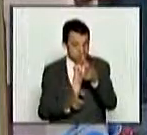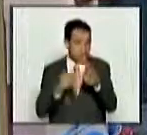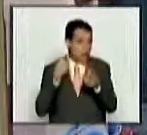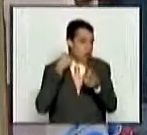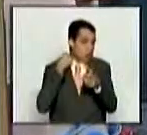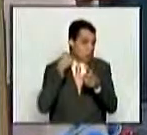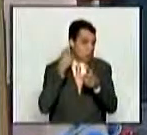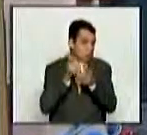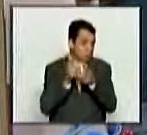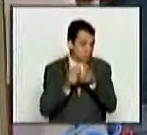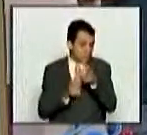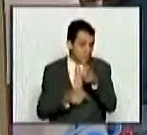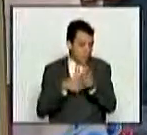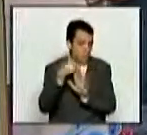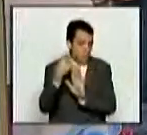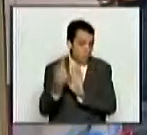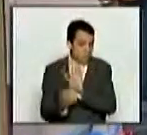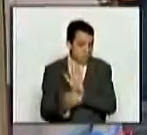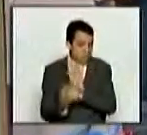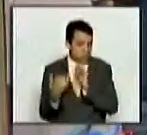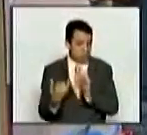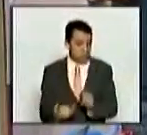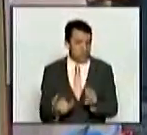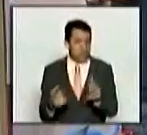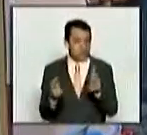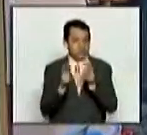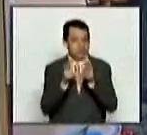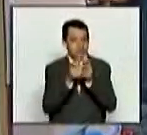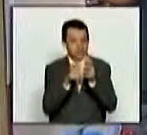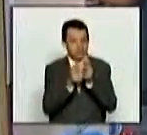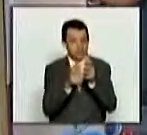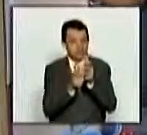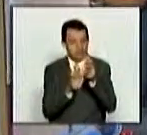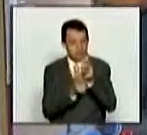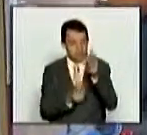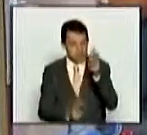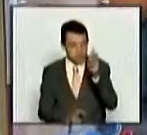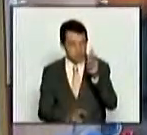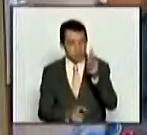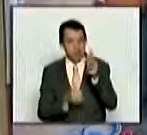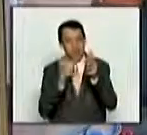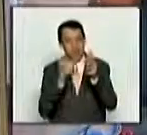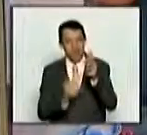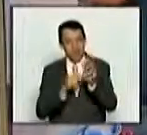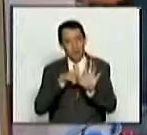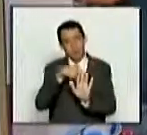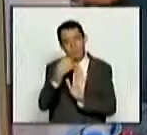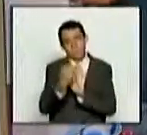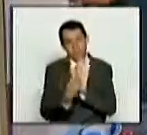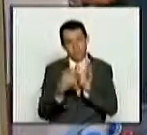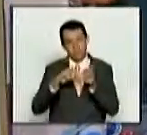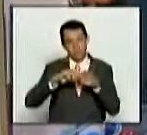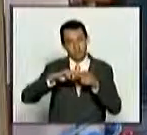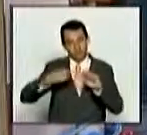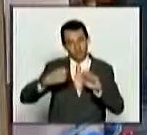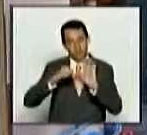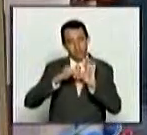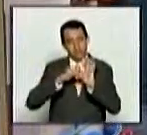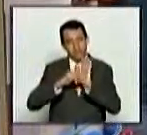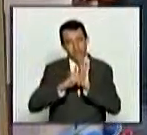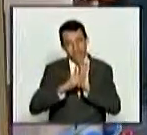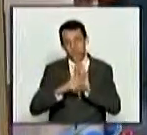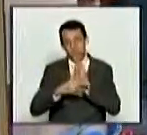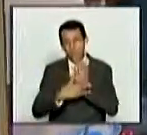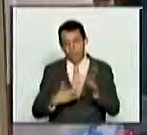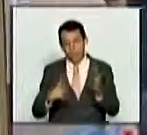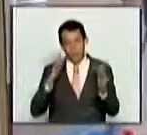trabajar la zona cervical, porque este músculo es un músculo entero y tiene unas